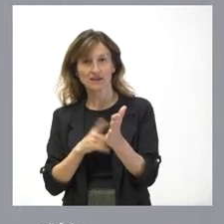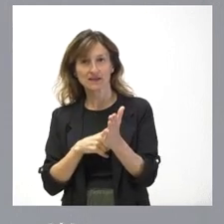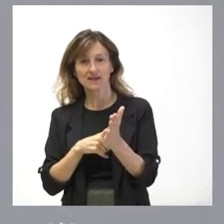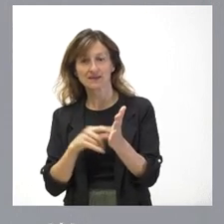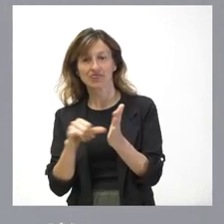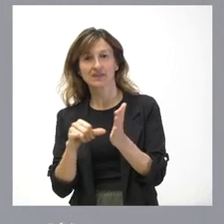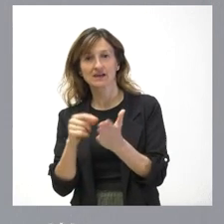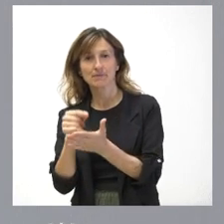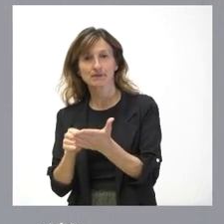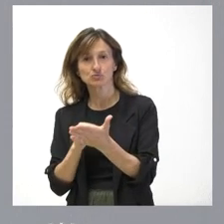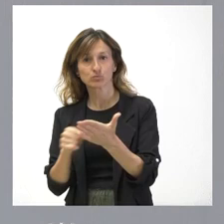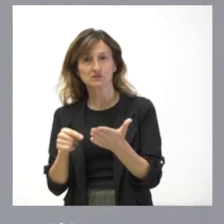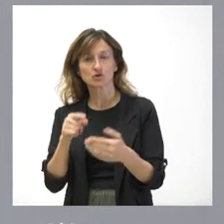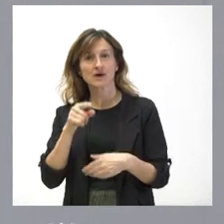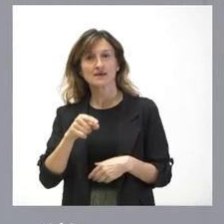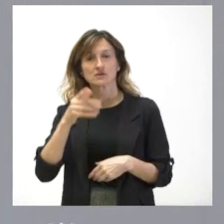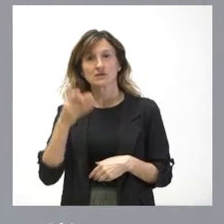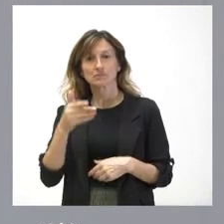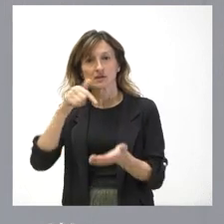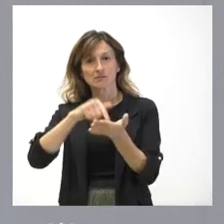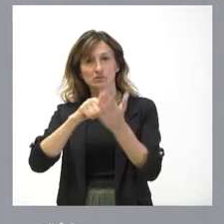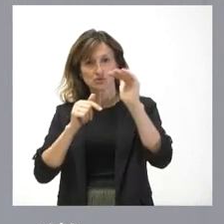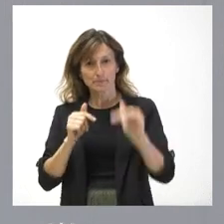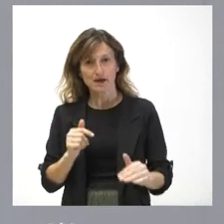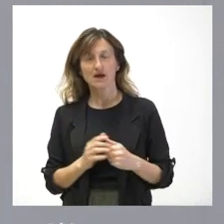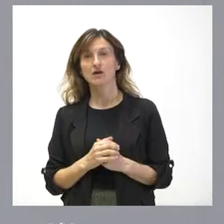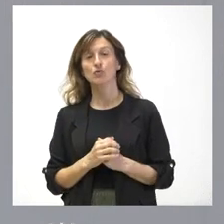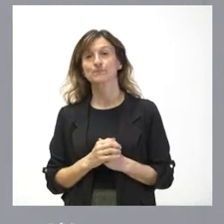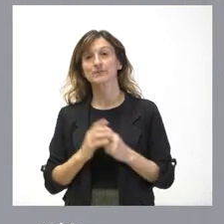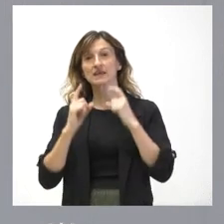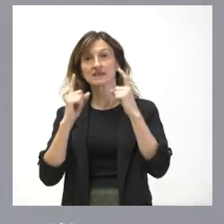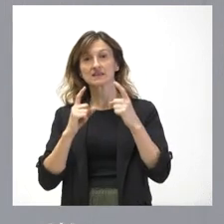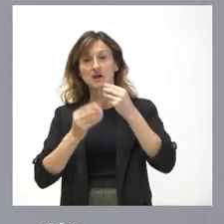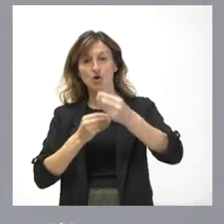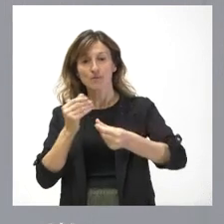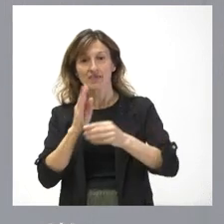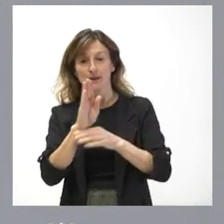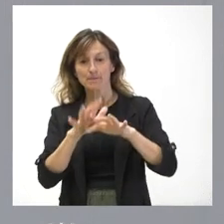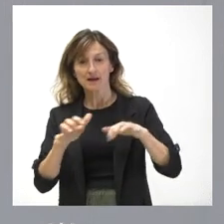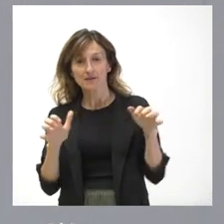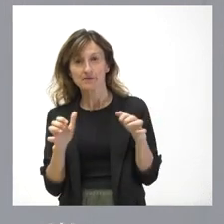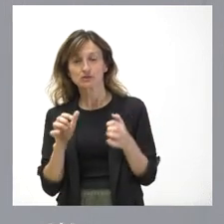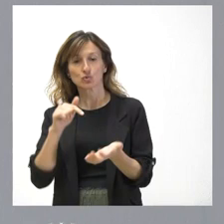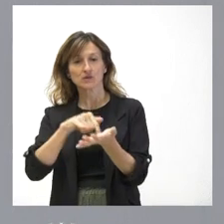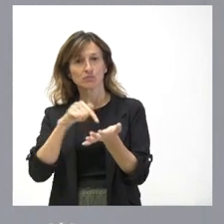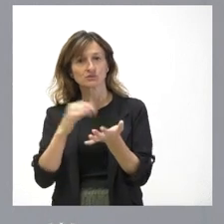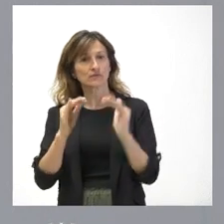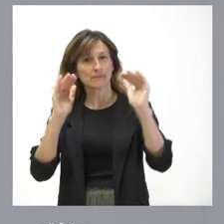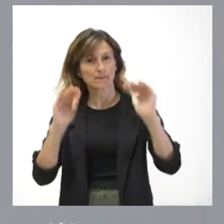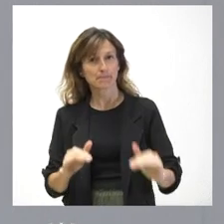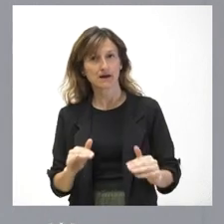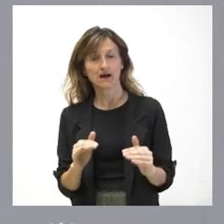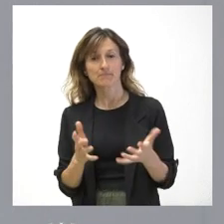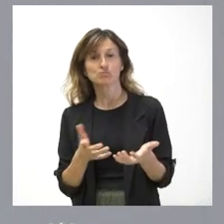presupuestos y que supone una importante bajada de impuestos intentaremos convencer al parlamento de la necesidad de bajar estos impuestos de la que se